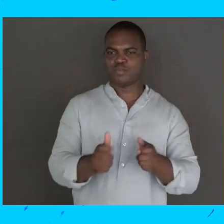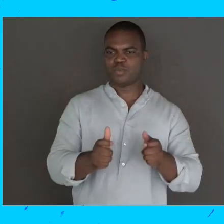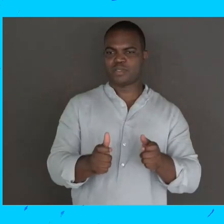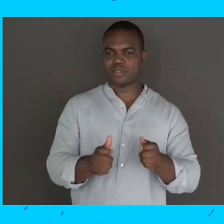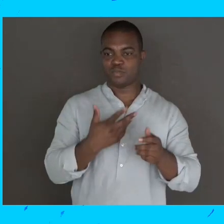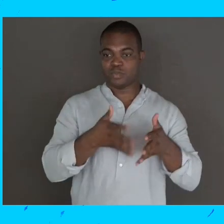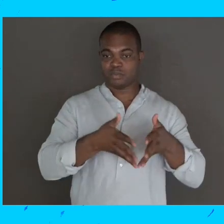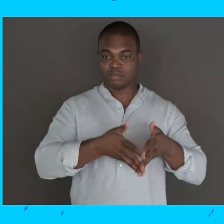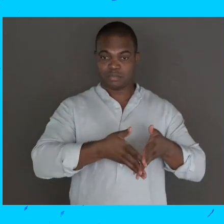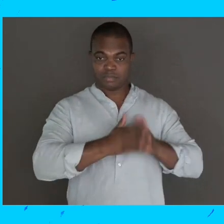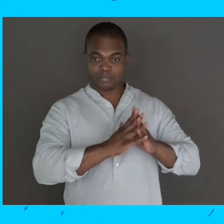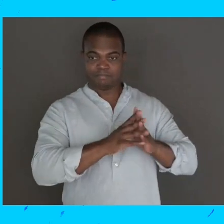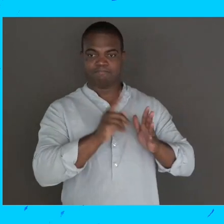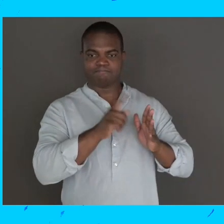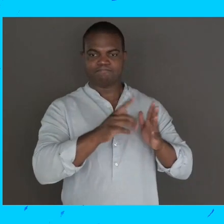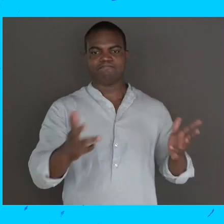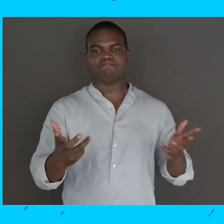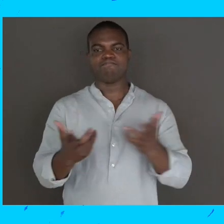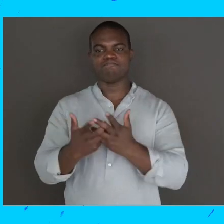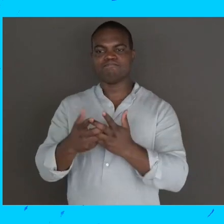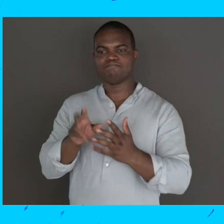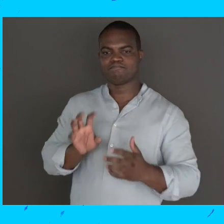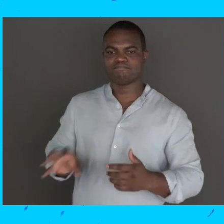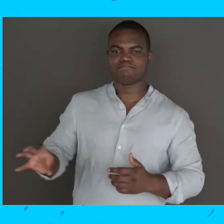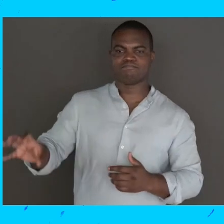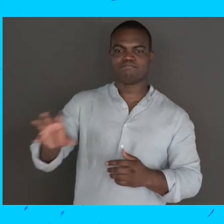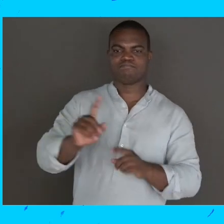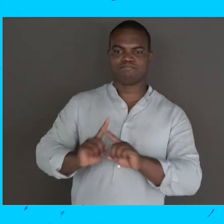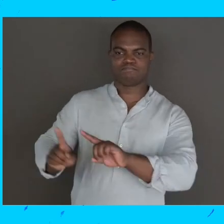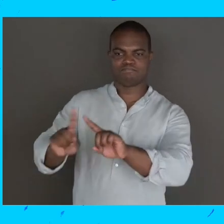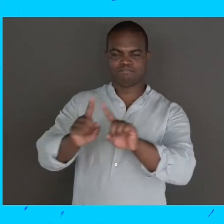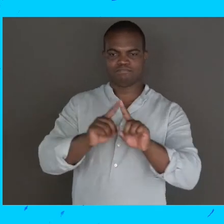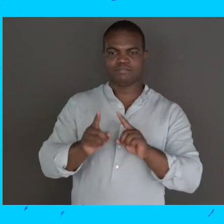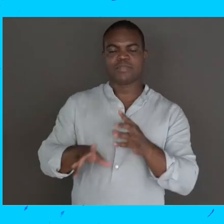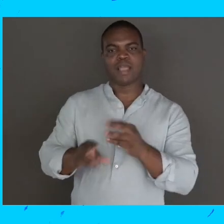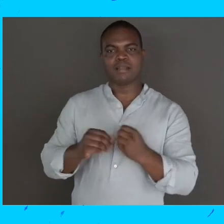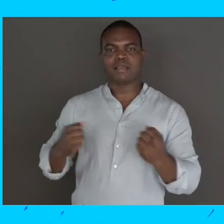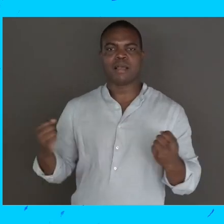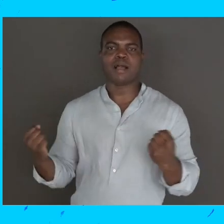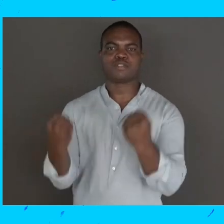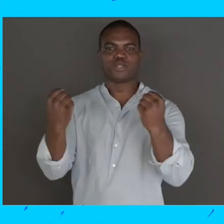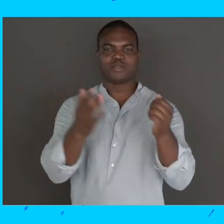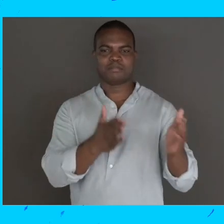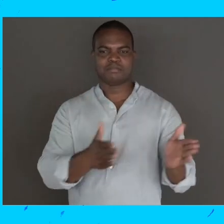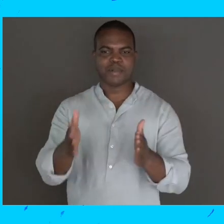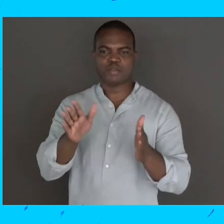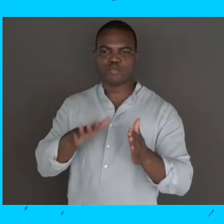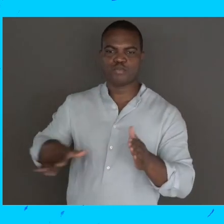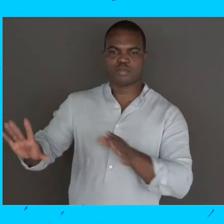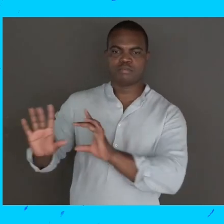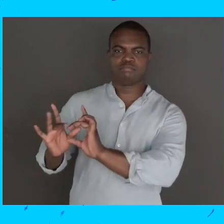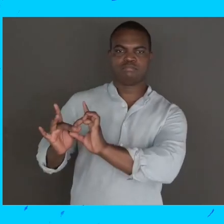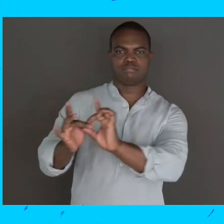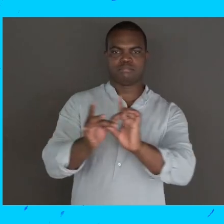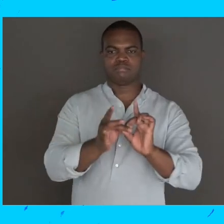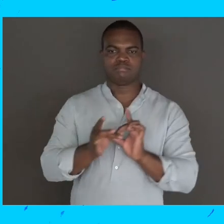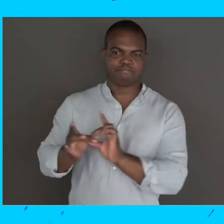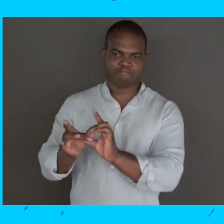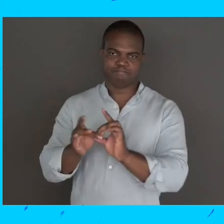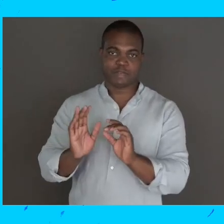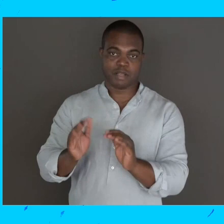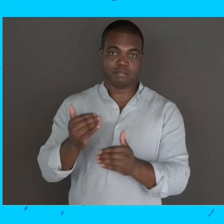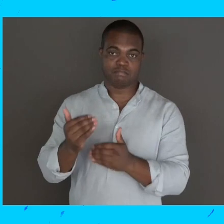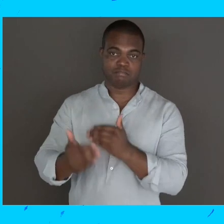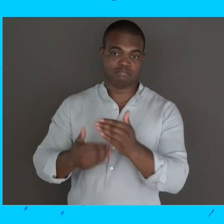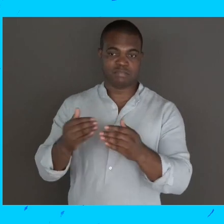un futuro más próspero para nuestros jóvenes, no solamente en Nigeria, pero en todo el continente, para alcanzar